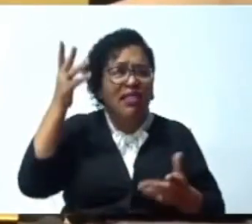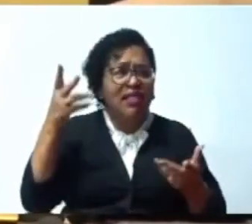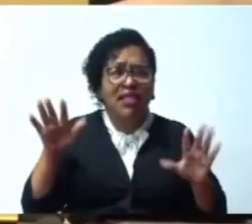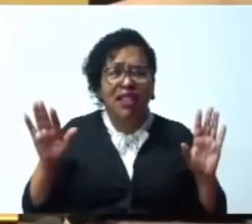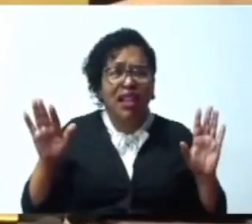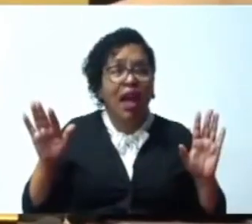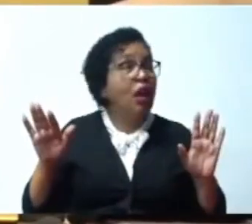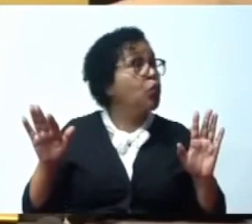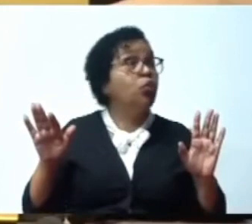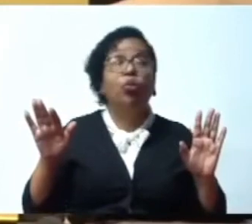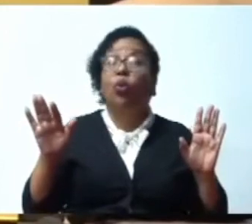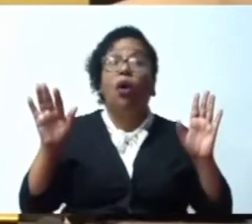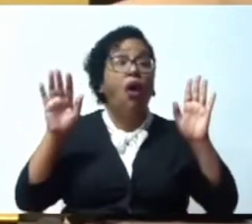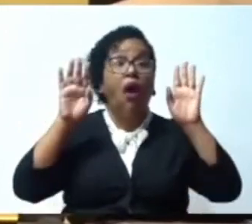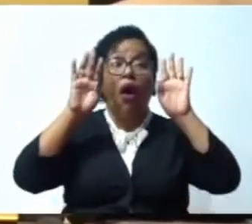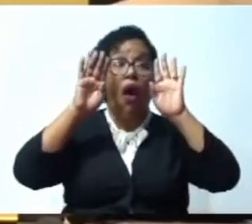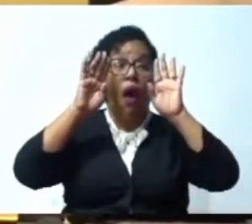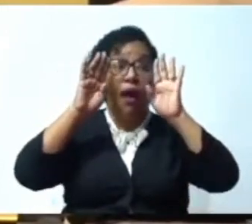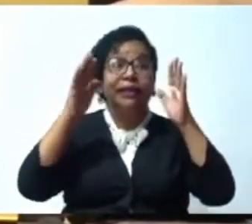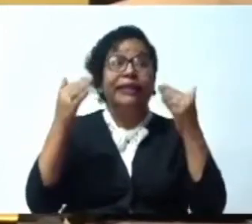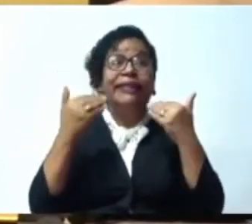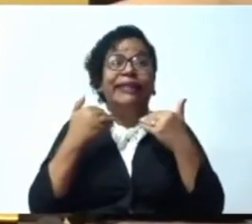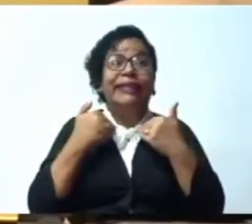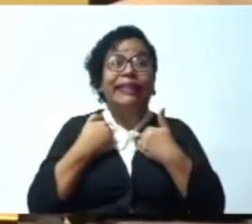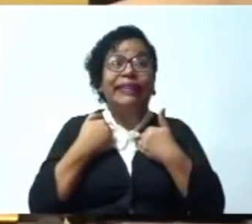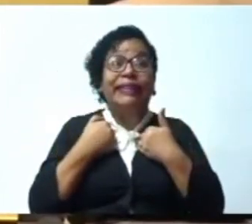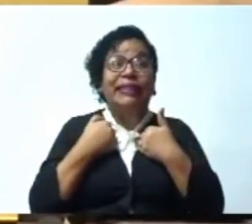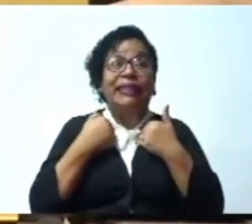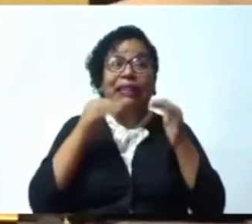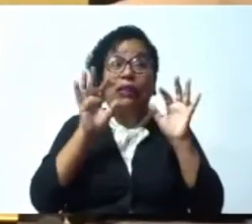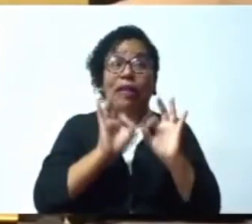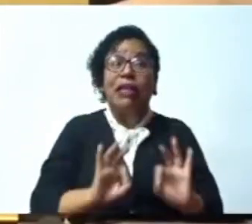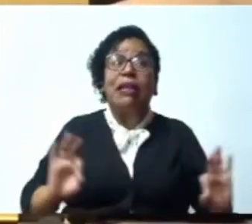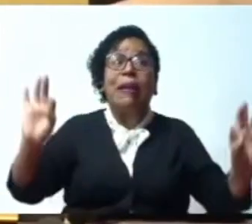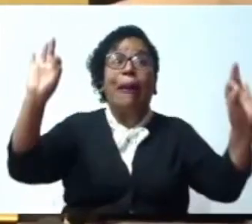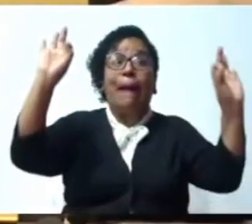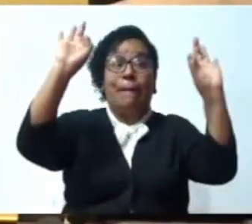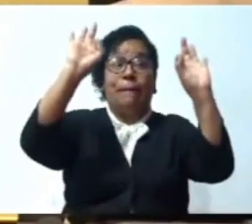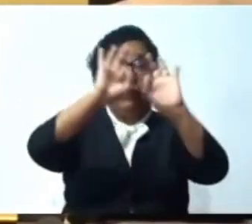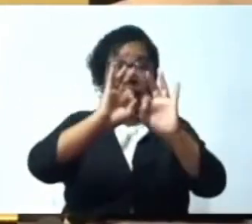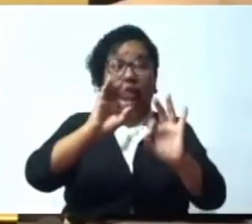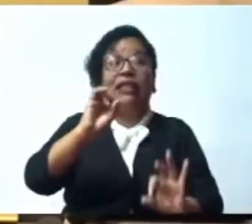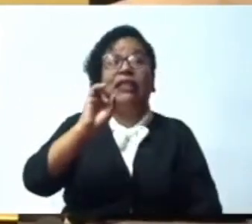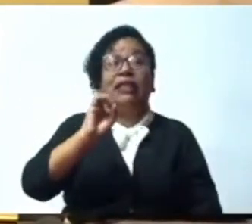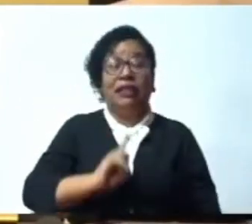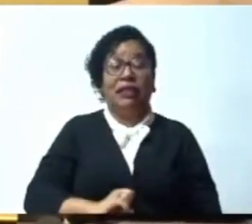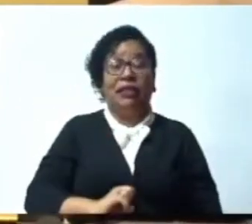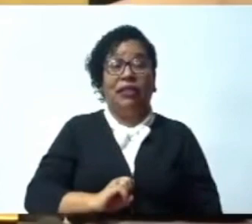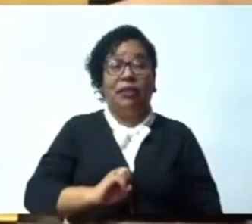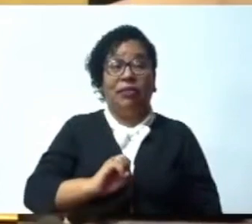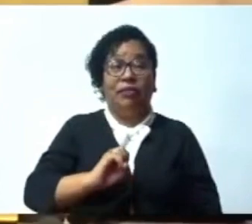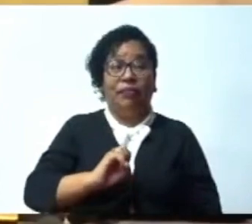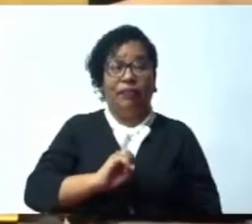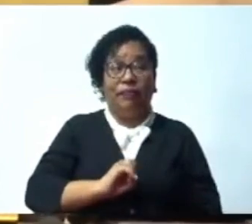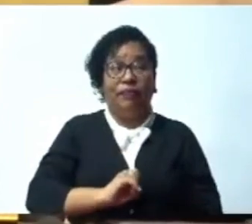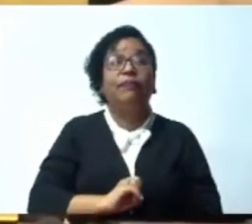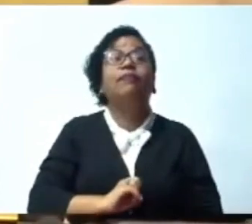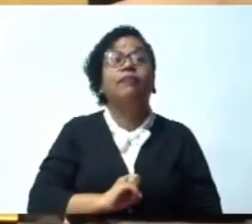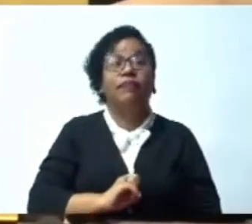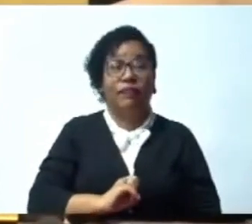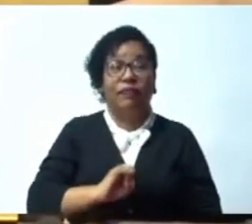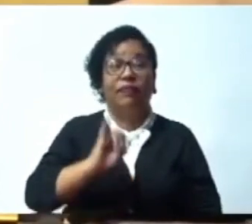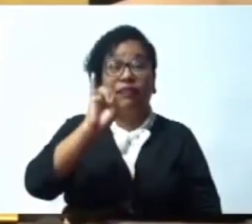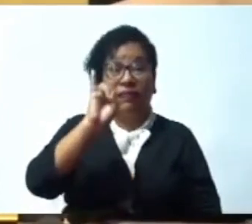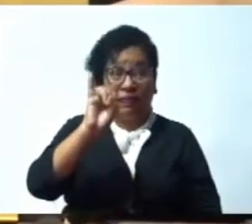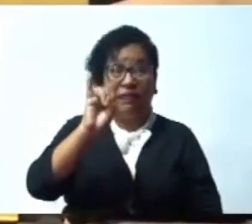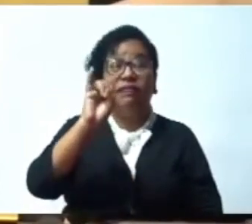bien dominicano que aporta al Producto Interno Bruto, por lo tanto, al presupuesto nacional